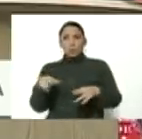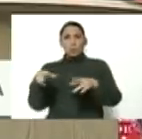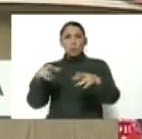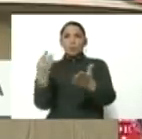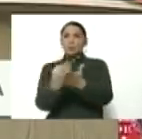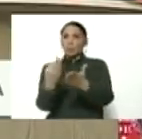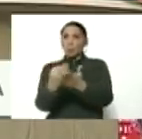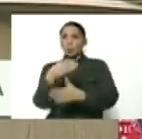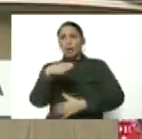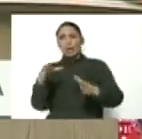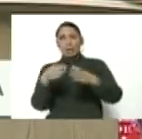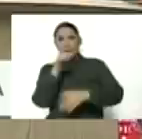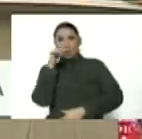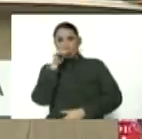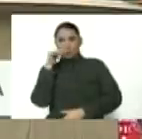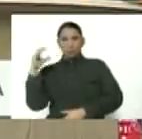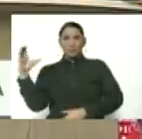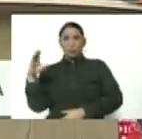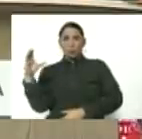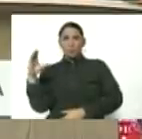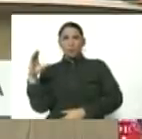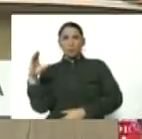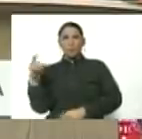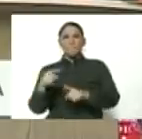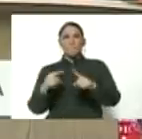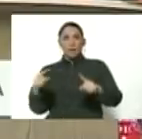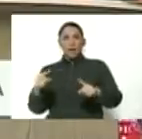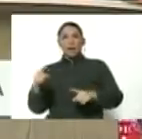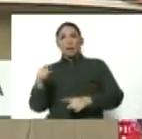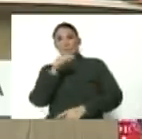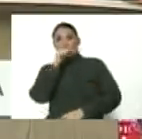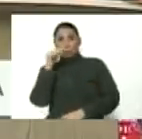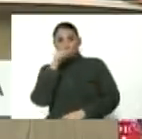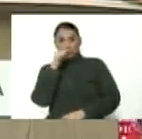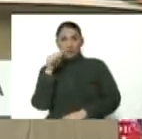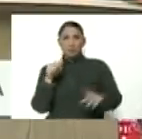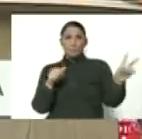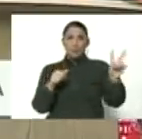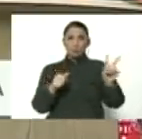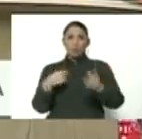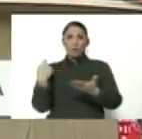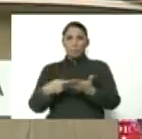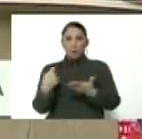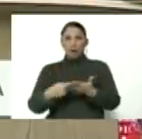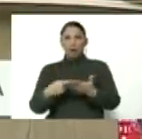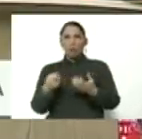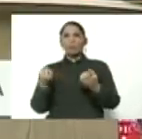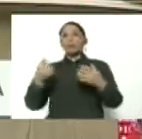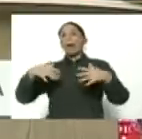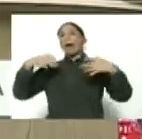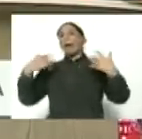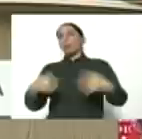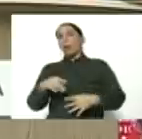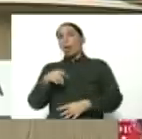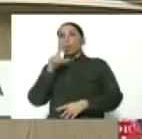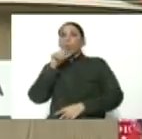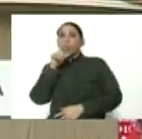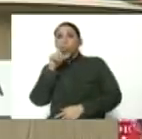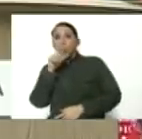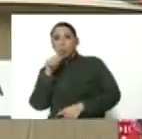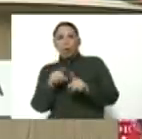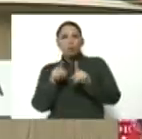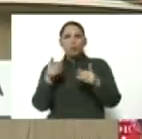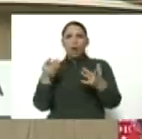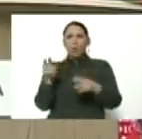narcotráfico para narcotraficantes colombianos, para narcotraficantes venezolanos. Tanto que cacarean, tanto que han utilizado,